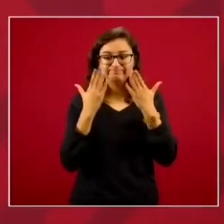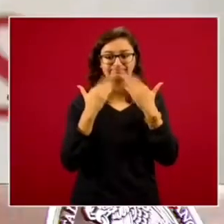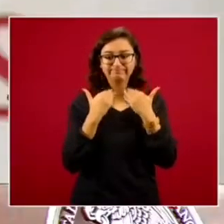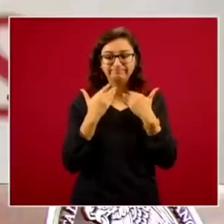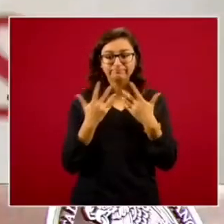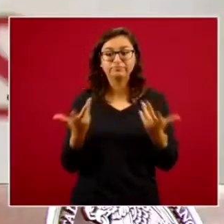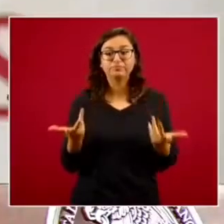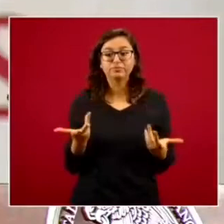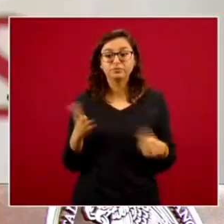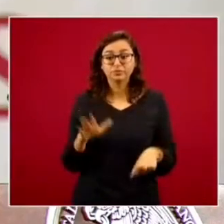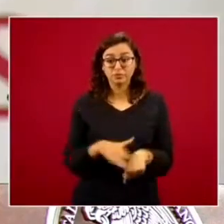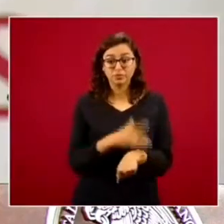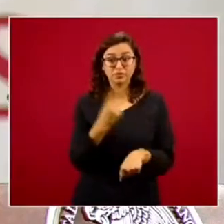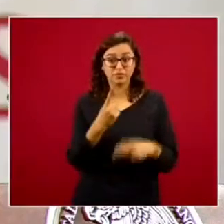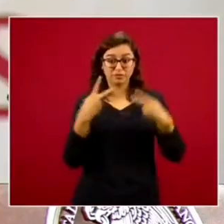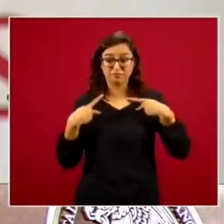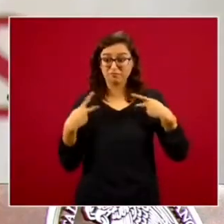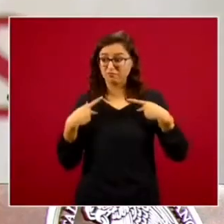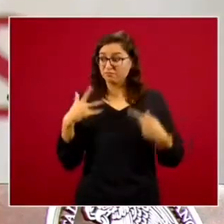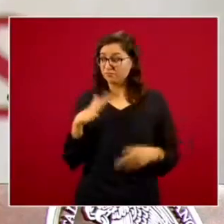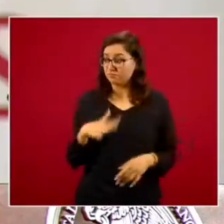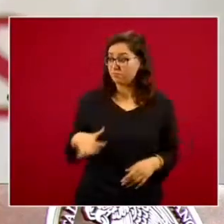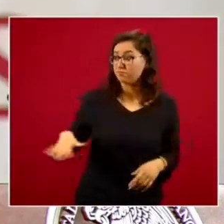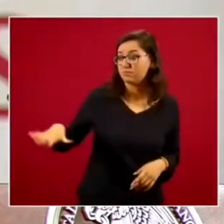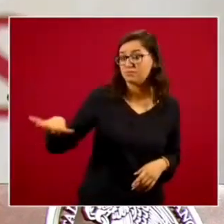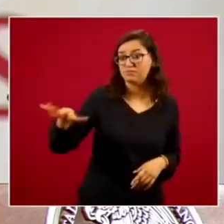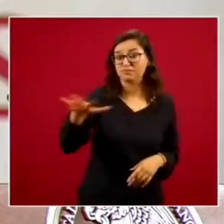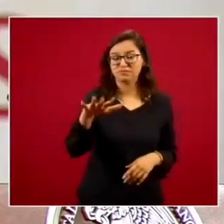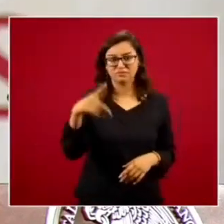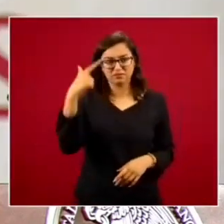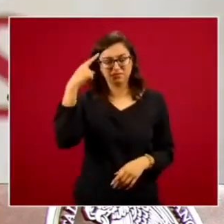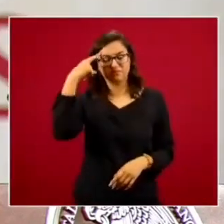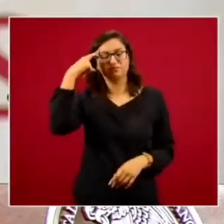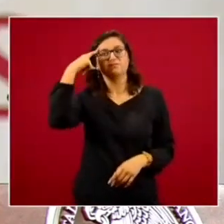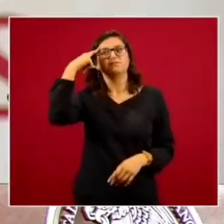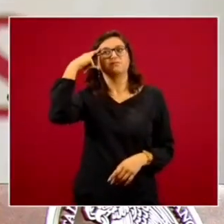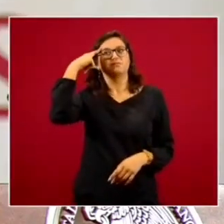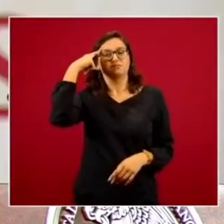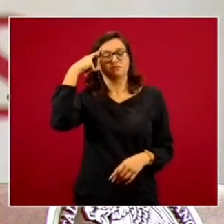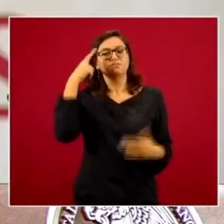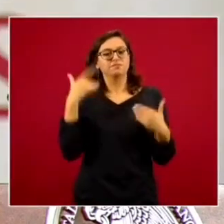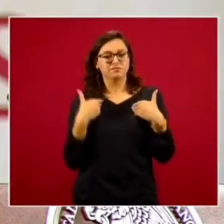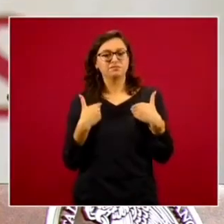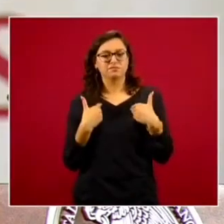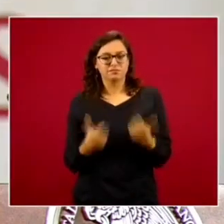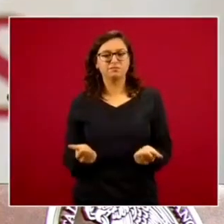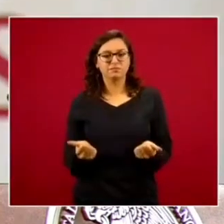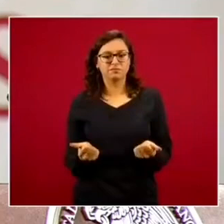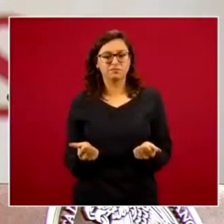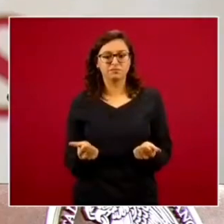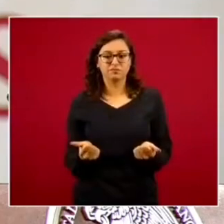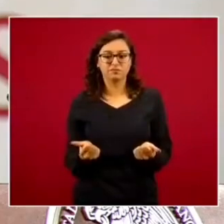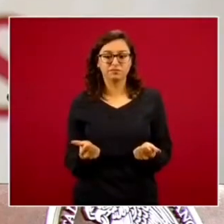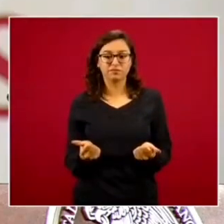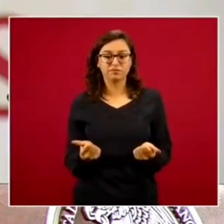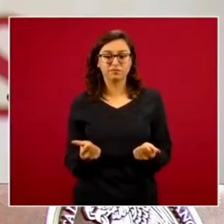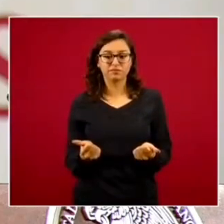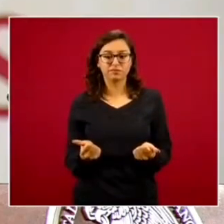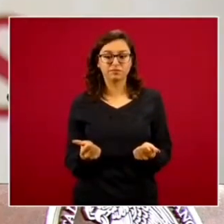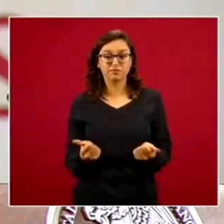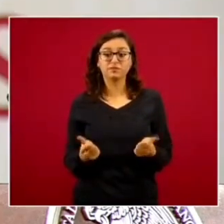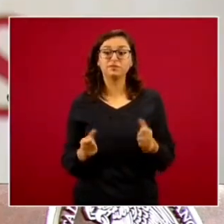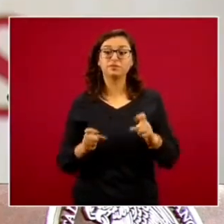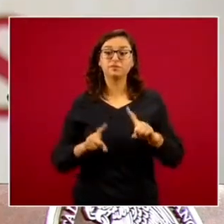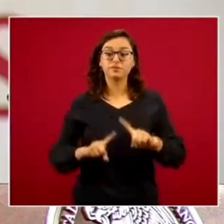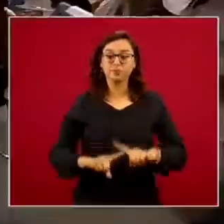porque hay una sociedad, porque hay una población muy consciente. En cambio,